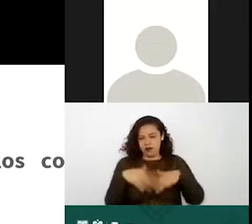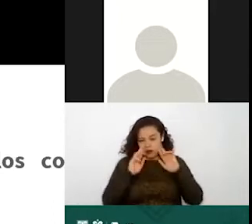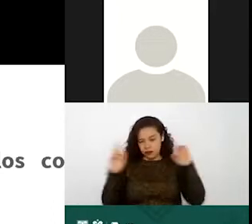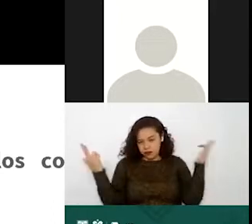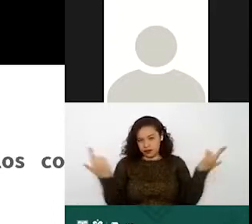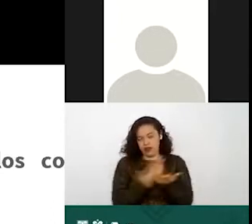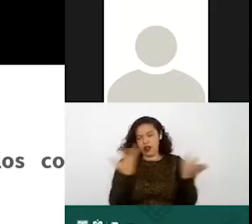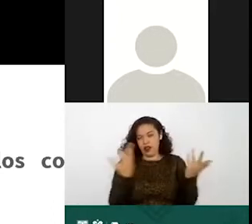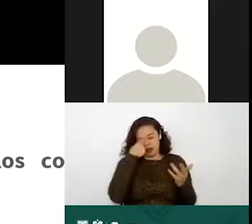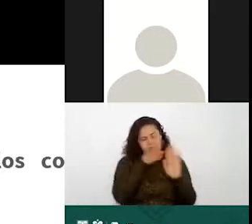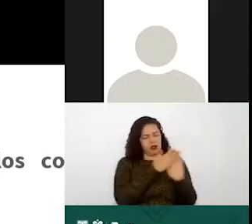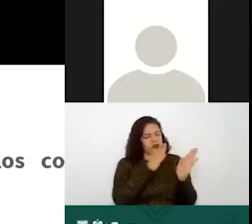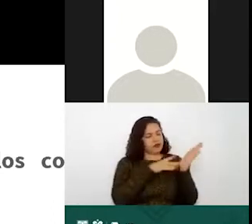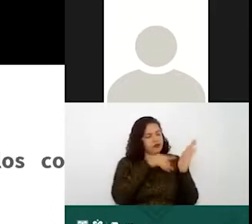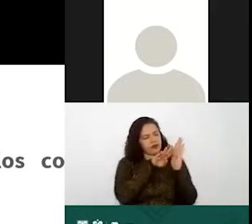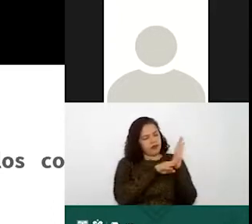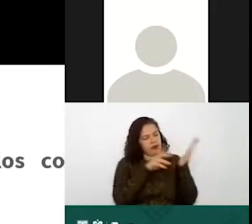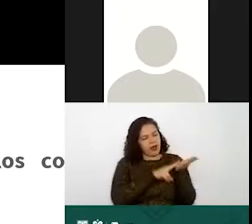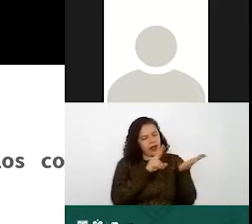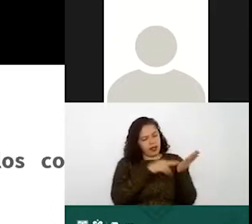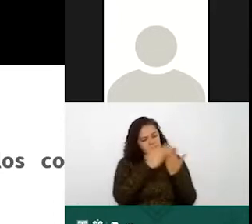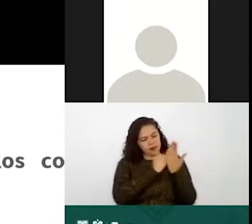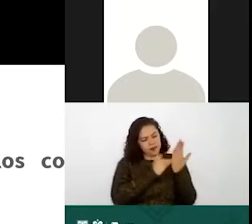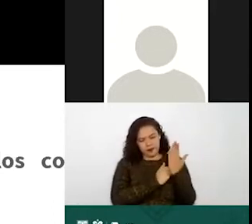a los estatutos para que esa sesión sea válida